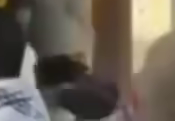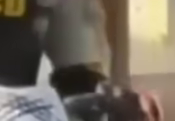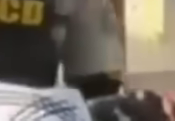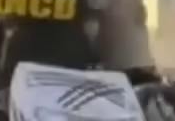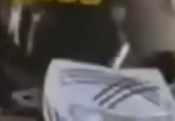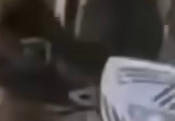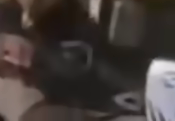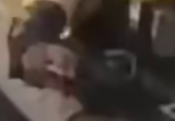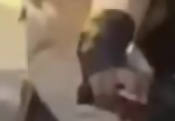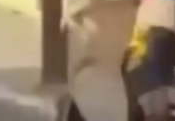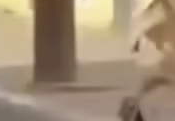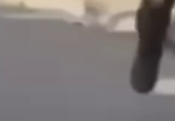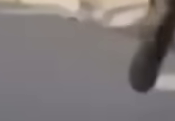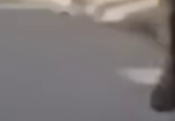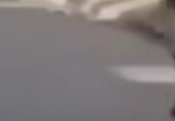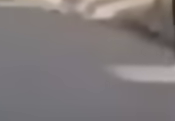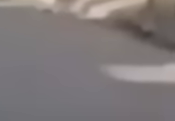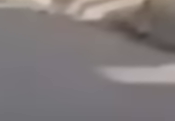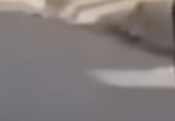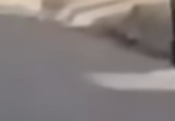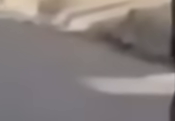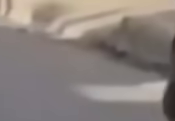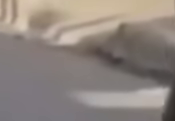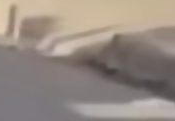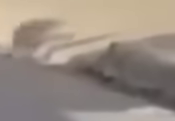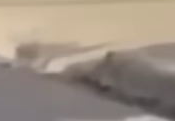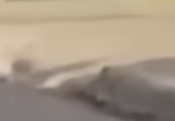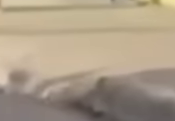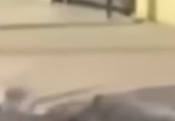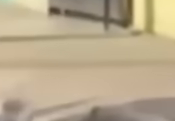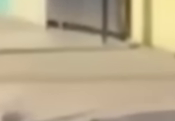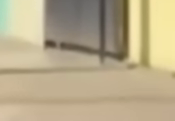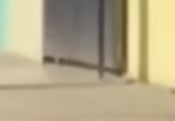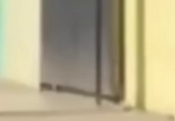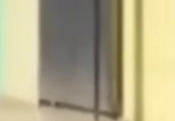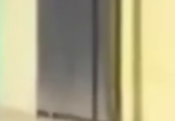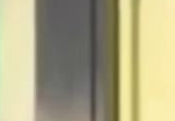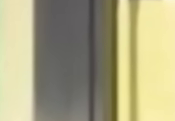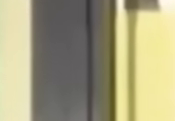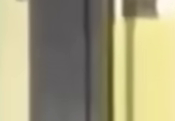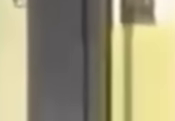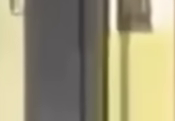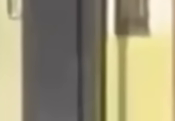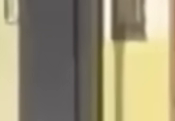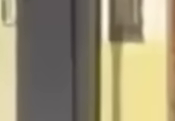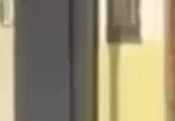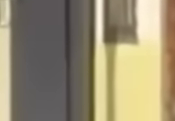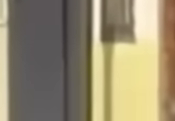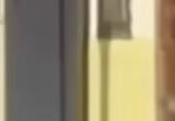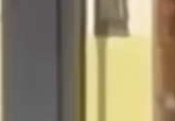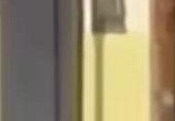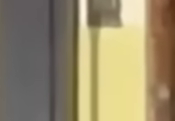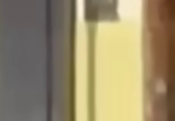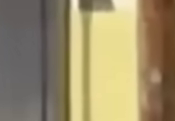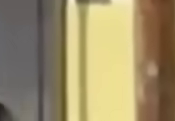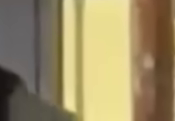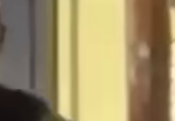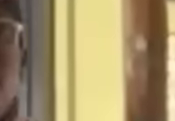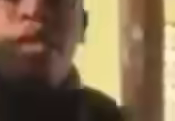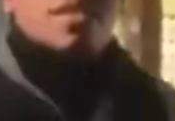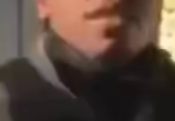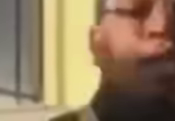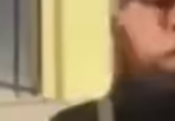quién acaba de caer. La mano derecha de Kiko la quema. Quédate hasta el final para que te